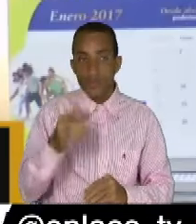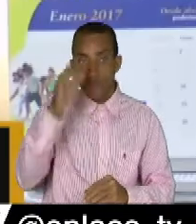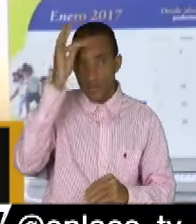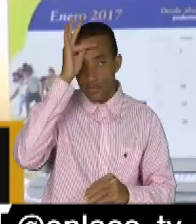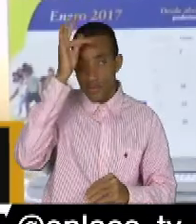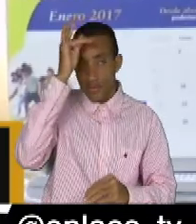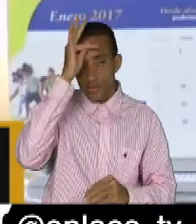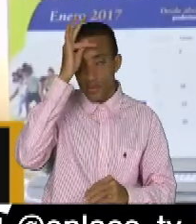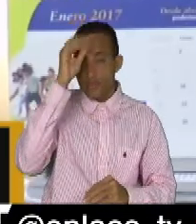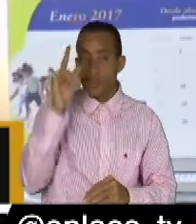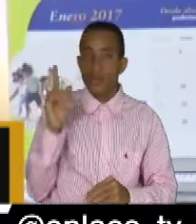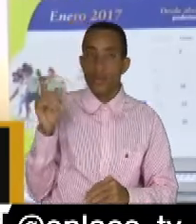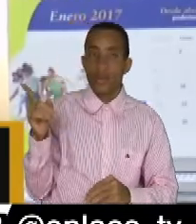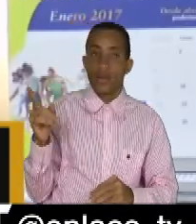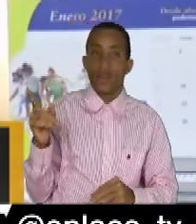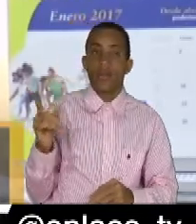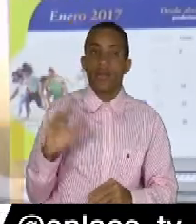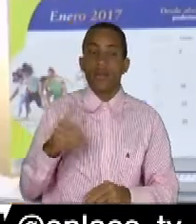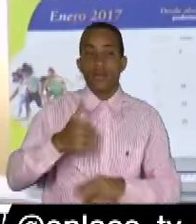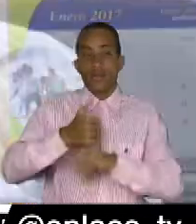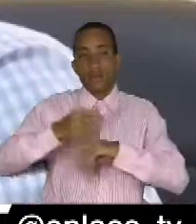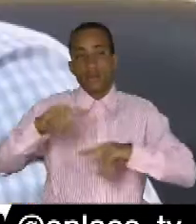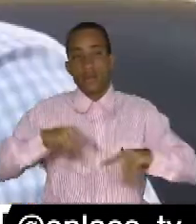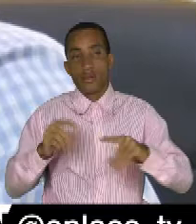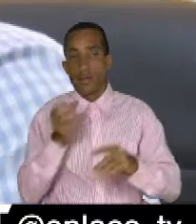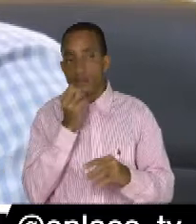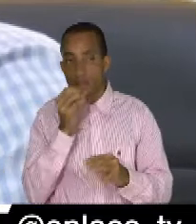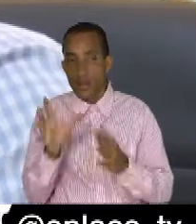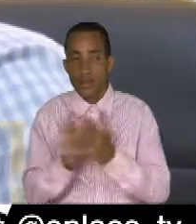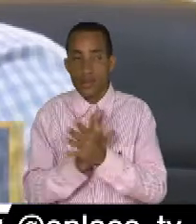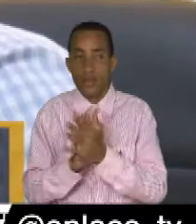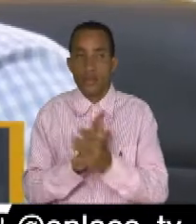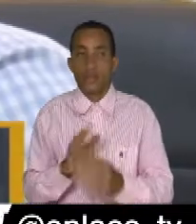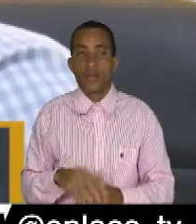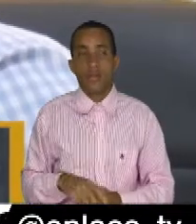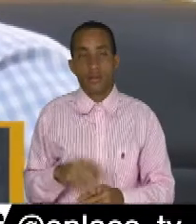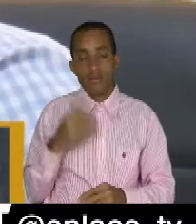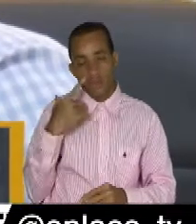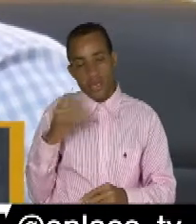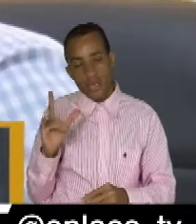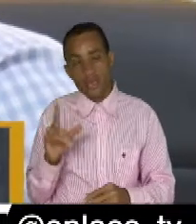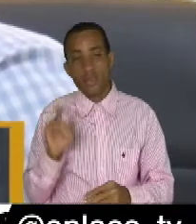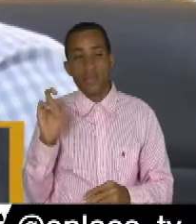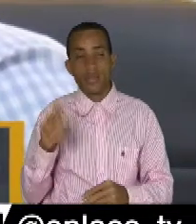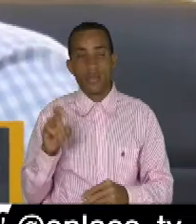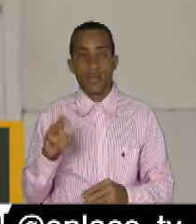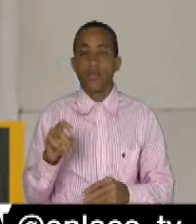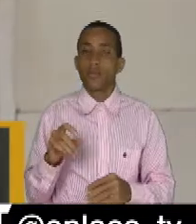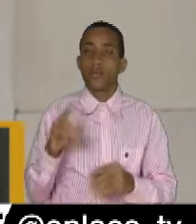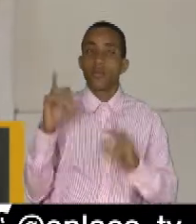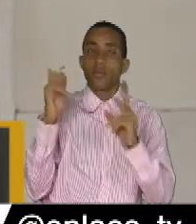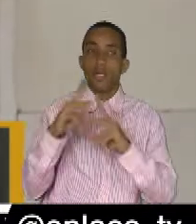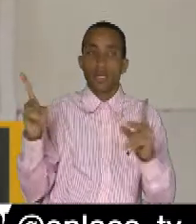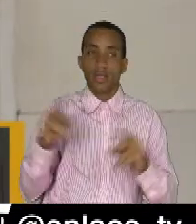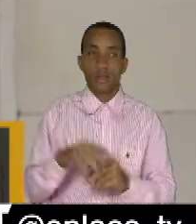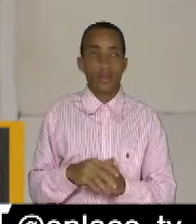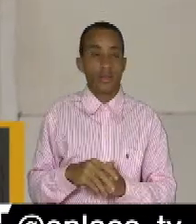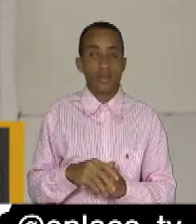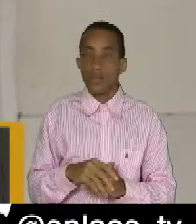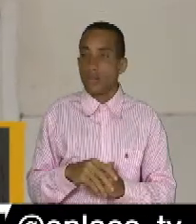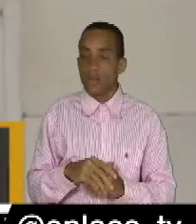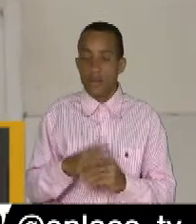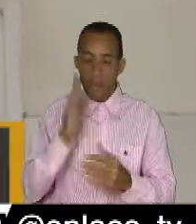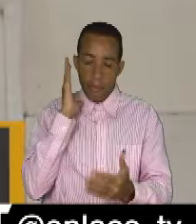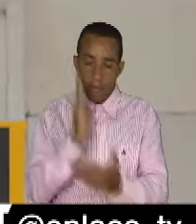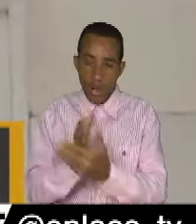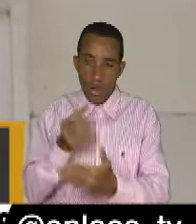Magdalena Medio, quien a través de su gerente denunció que coincidencialmente a este centro asistencial llegan aquellas personas accidentadas sin su seguro